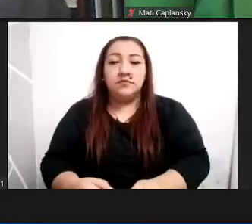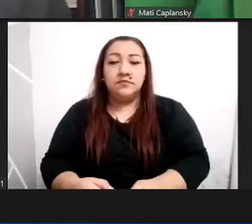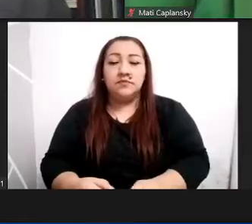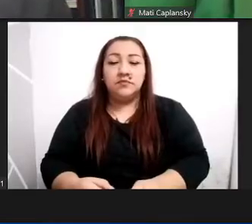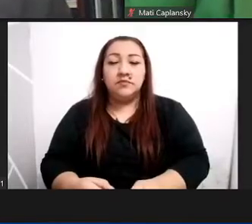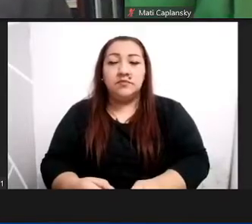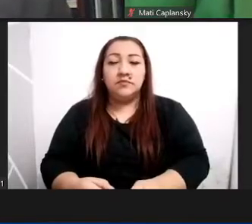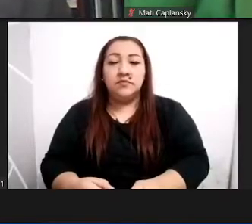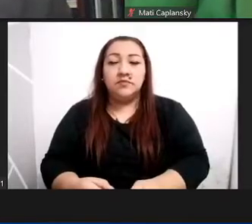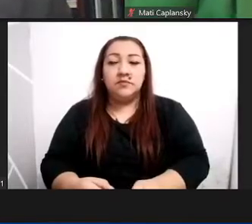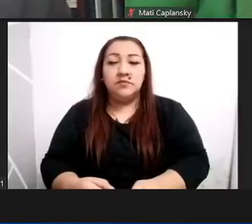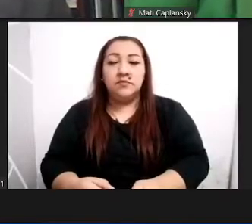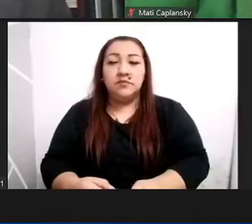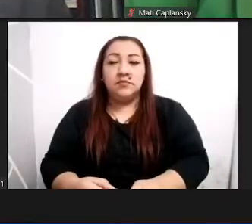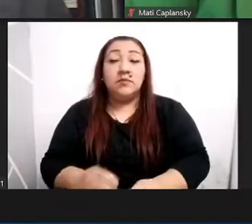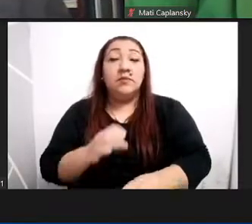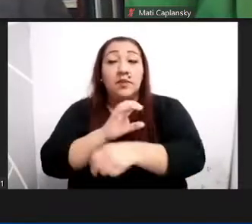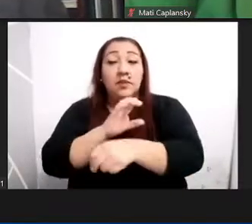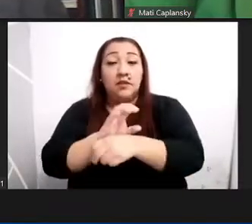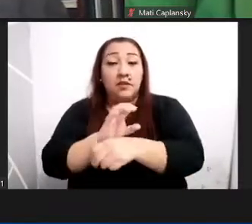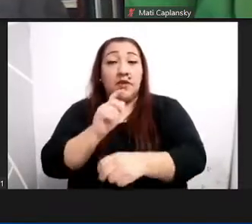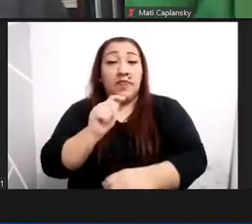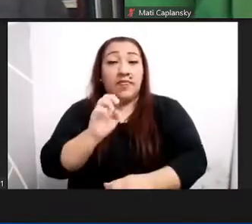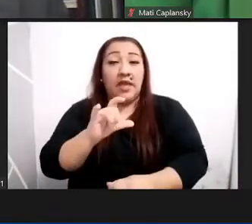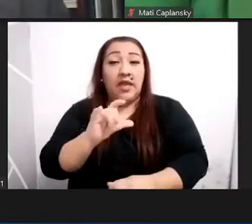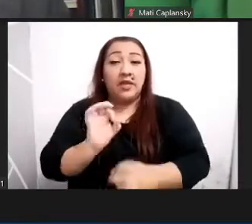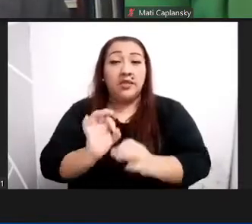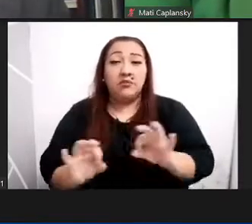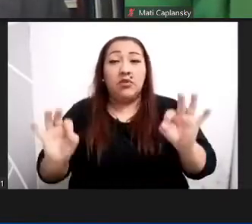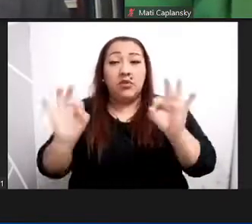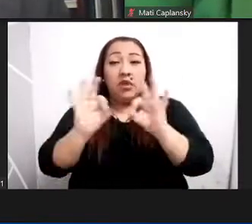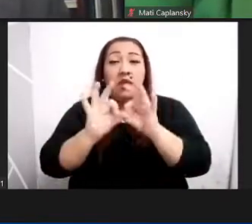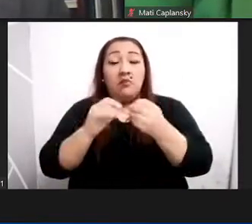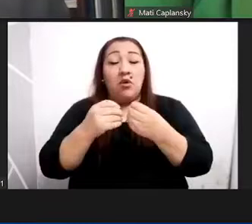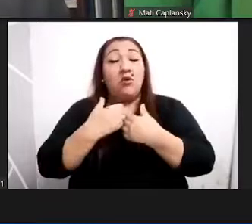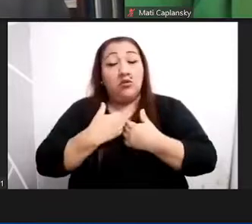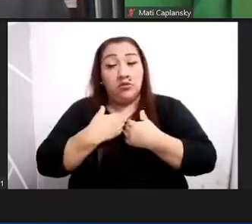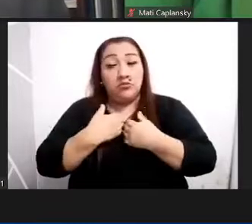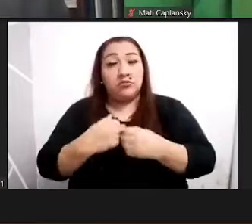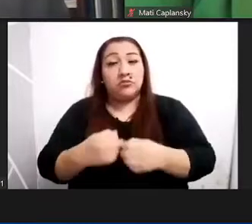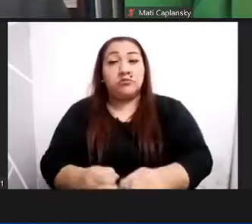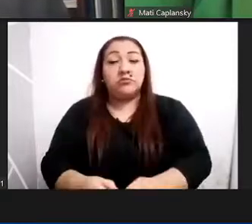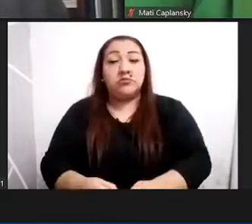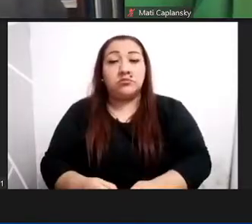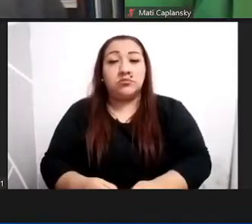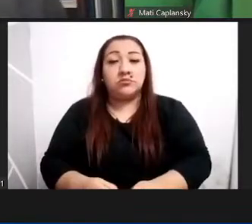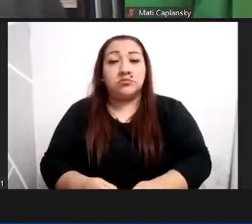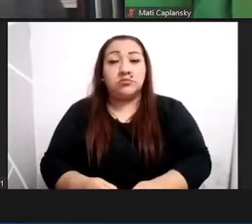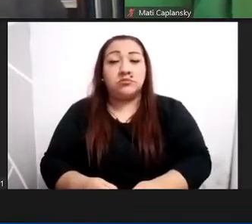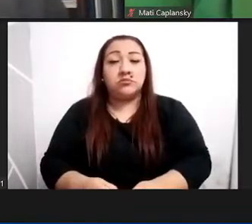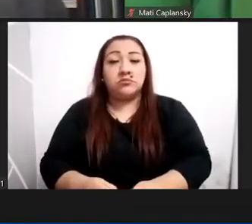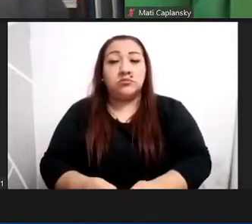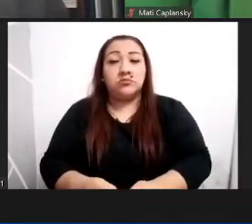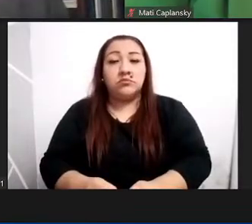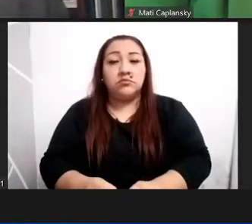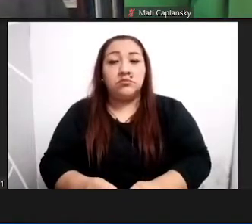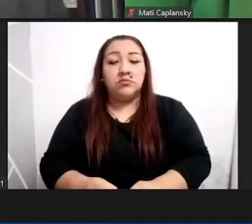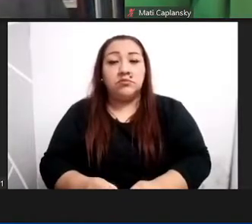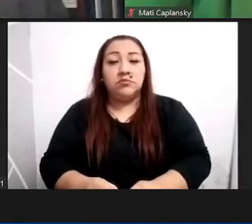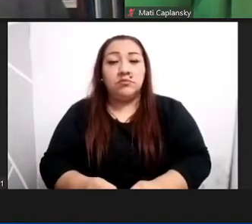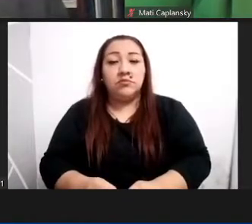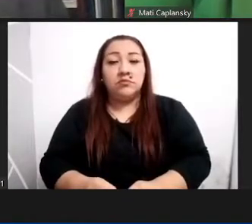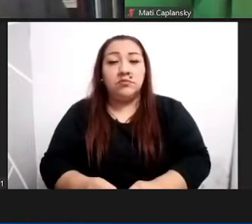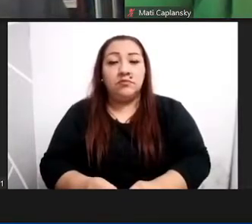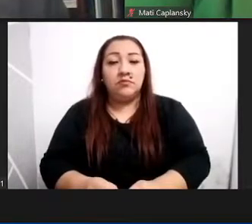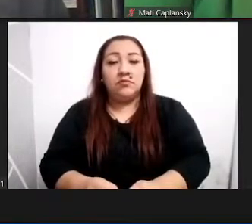La capacitación técnica es muy importante, ¿no?, porque nosotros tenemos que enfrentarnos sobre todo